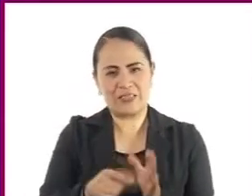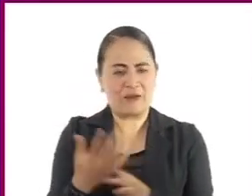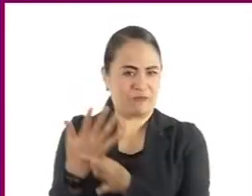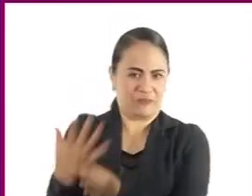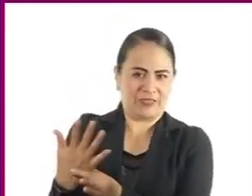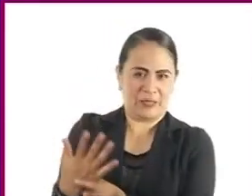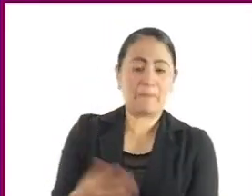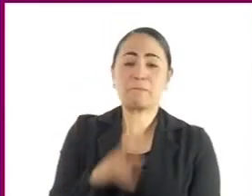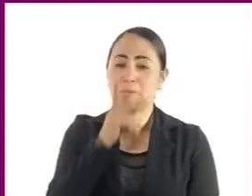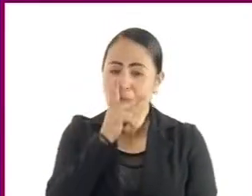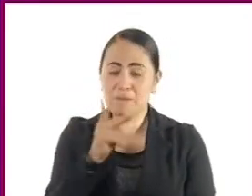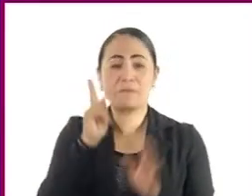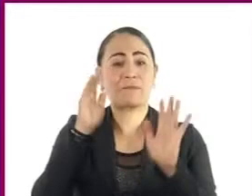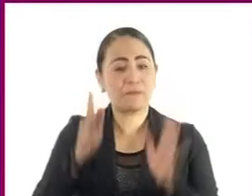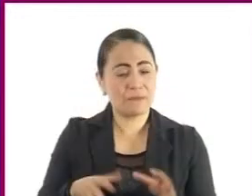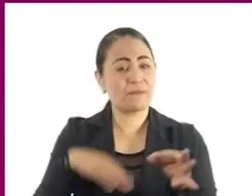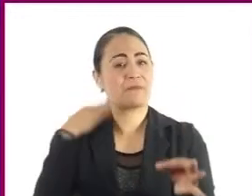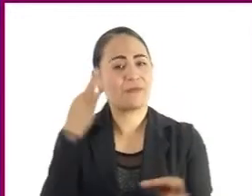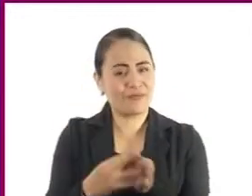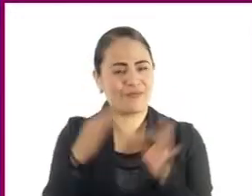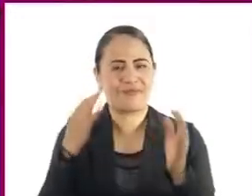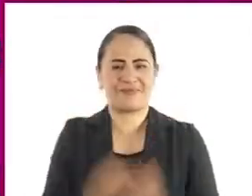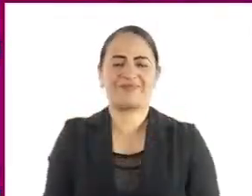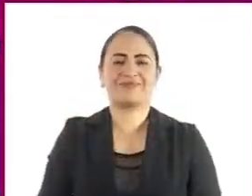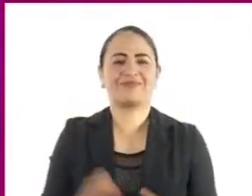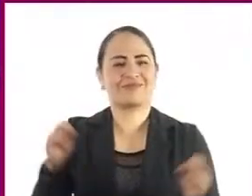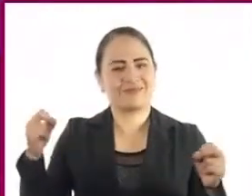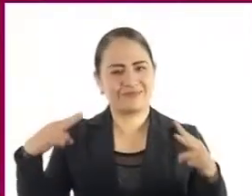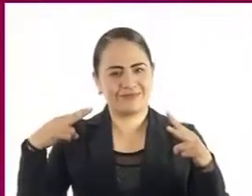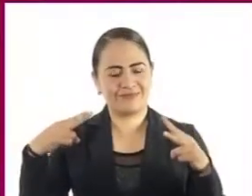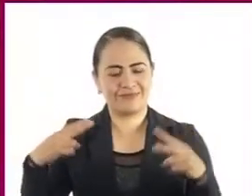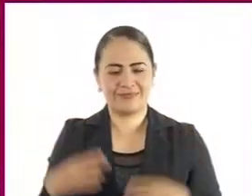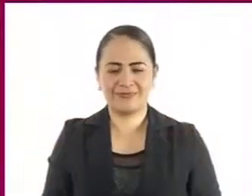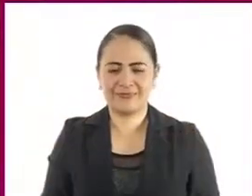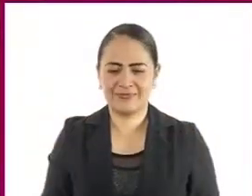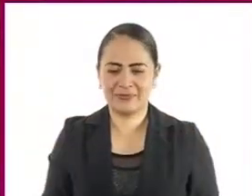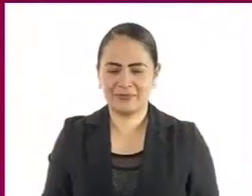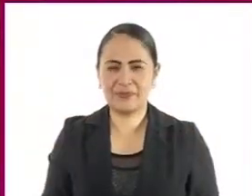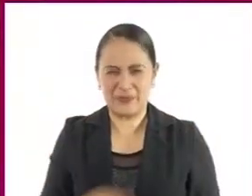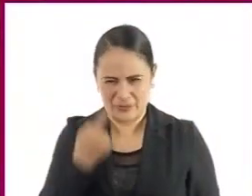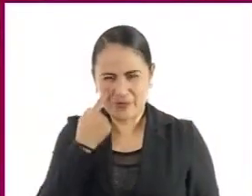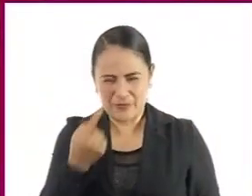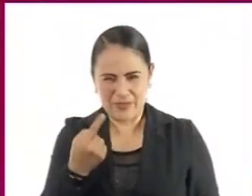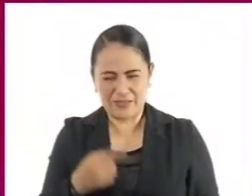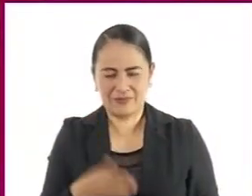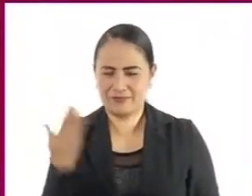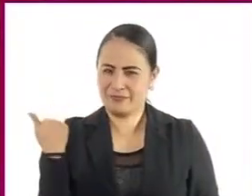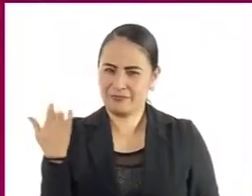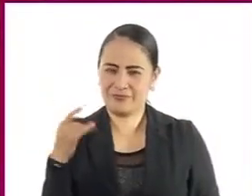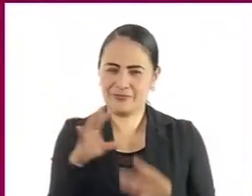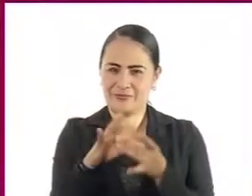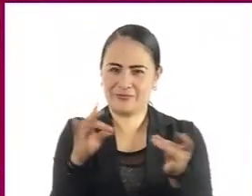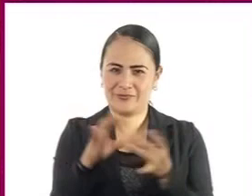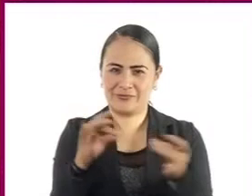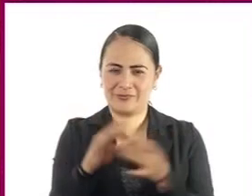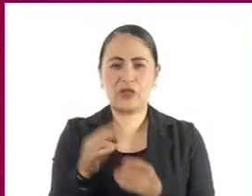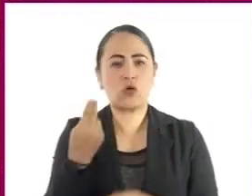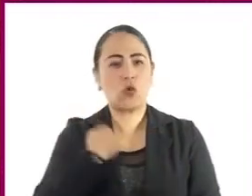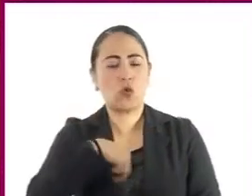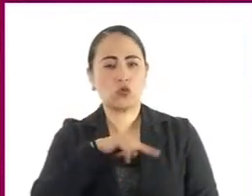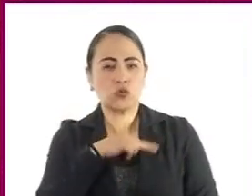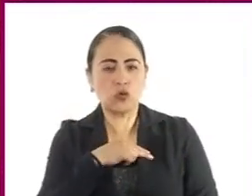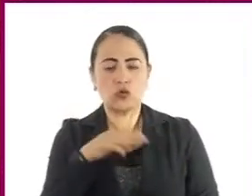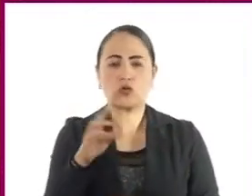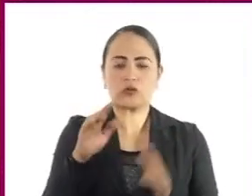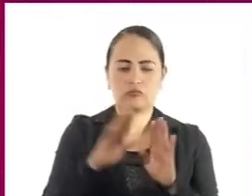palabra ya se coció. ¡Hasta la próxima! Como observamos, lo anterior nos servirá para seleccionar y